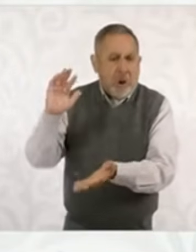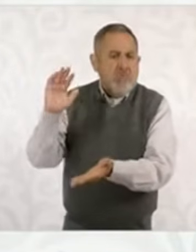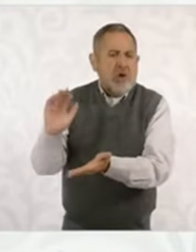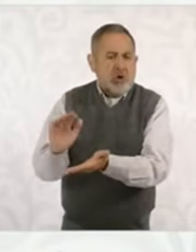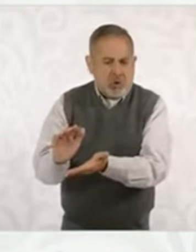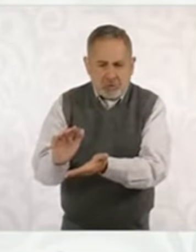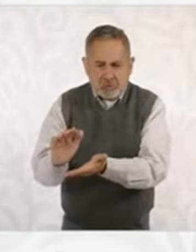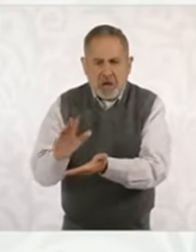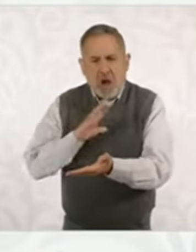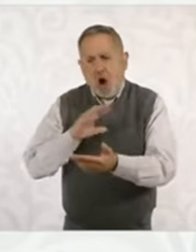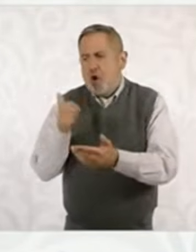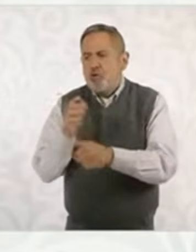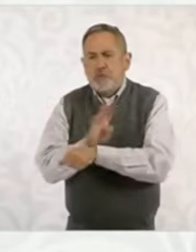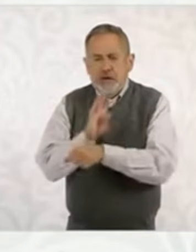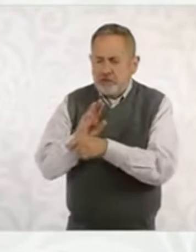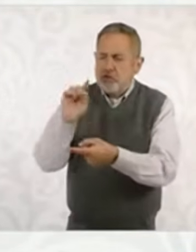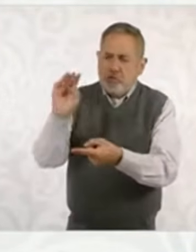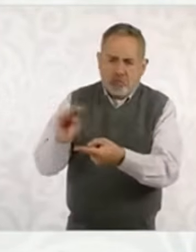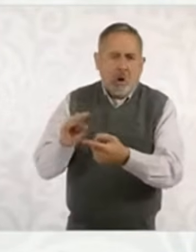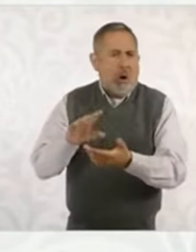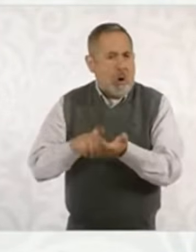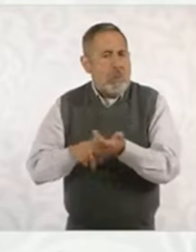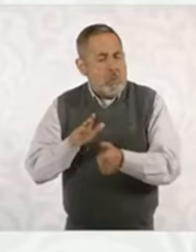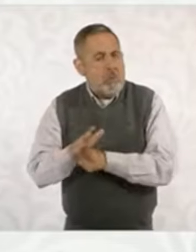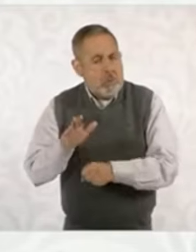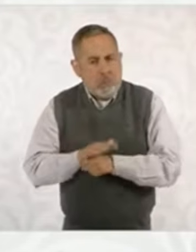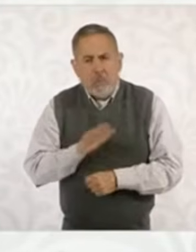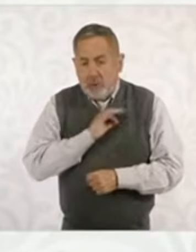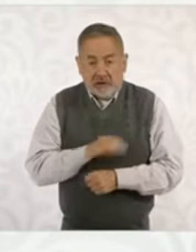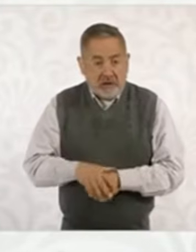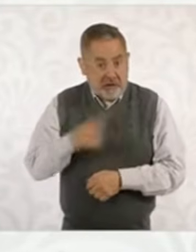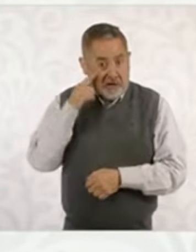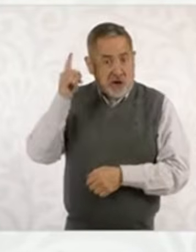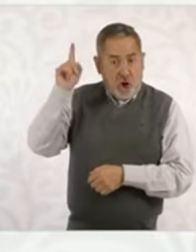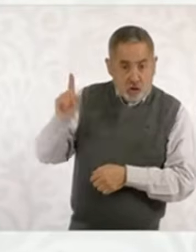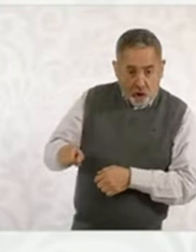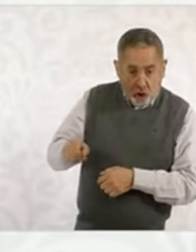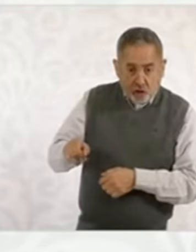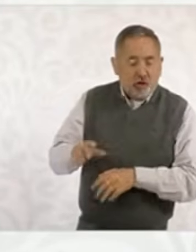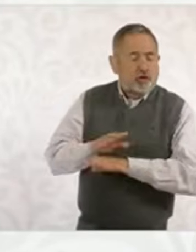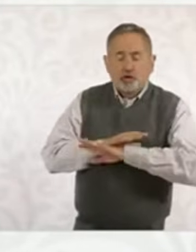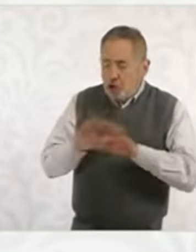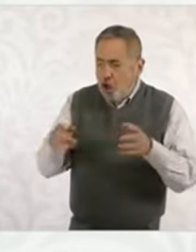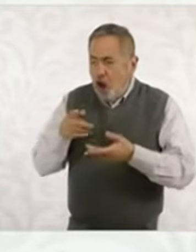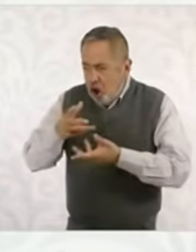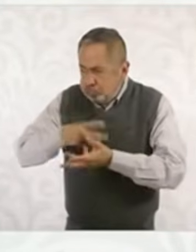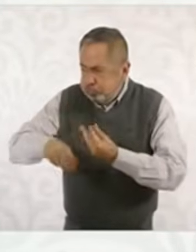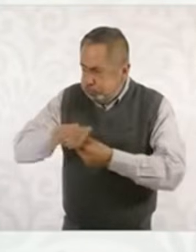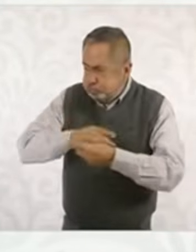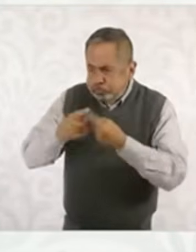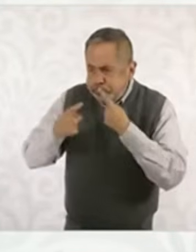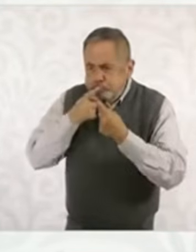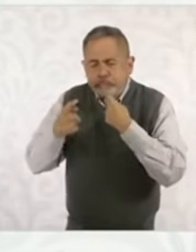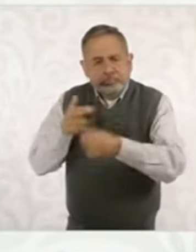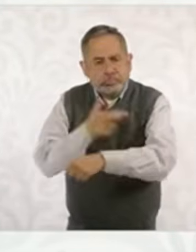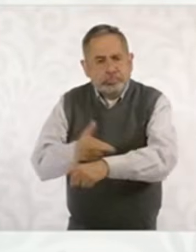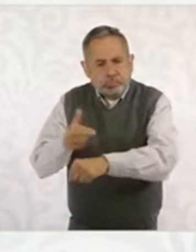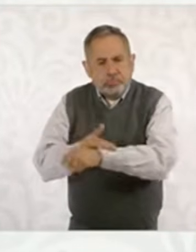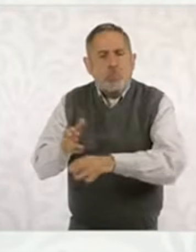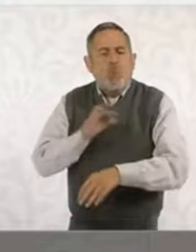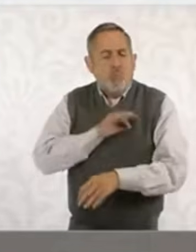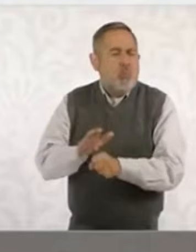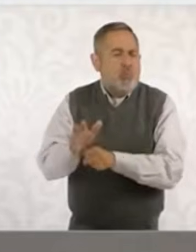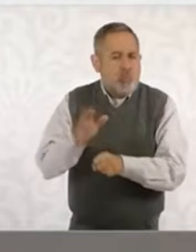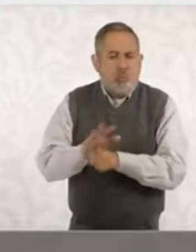y tuvieron otro tipo de beneficios. O sea, todos quedaron en condiciones de poder pagar